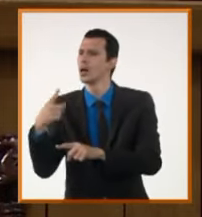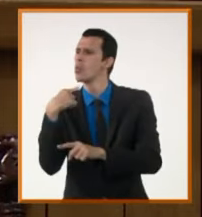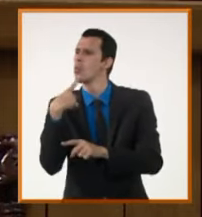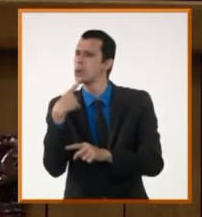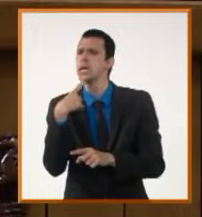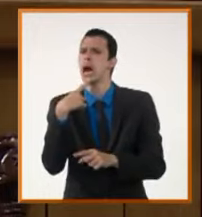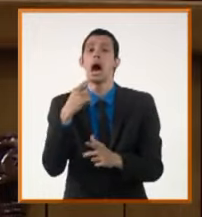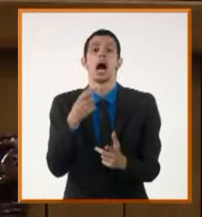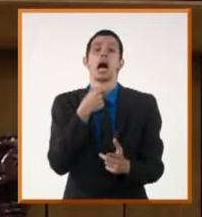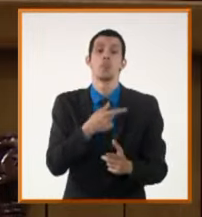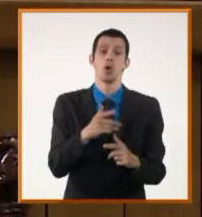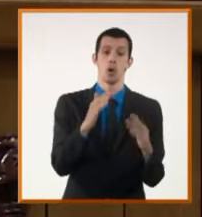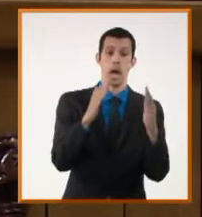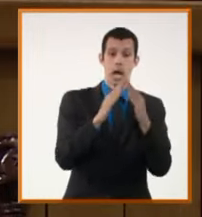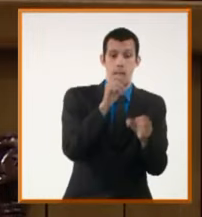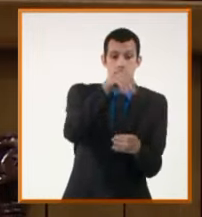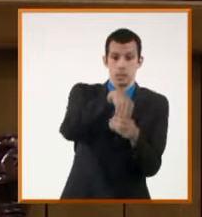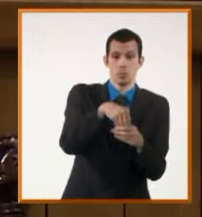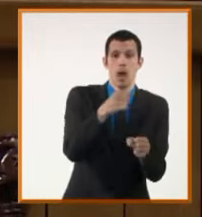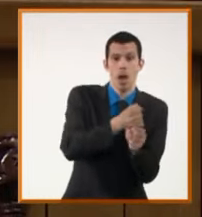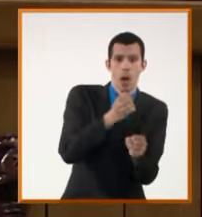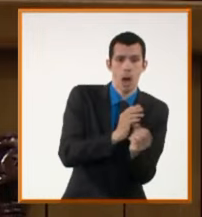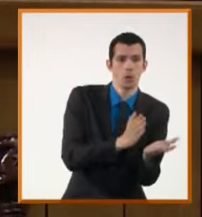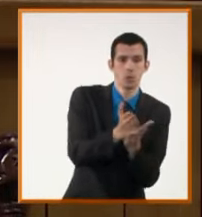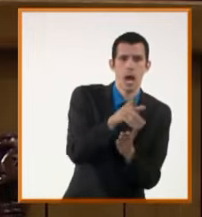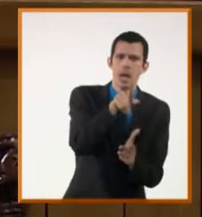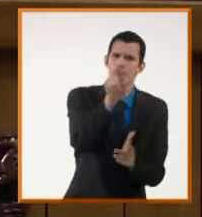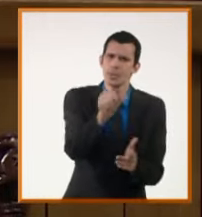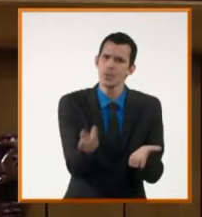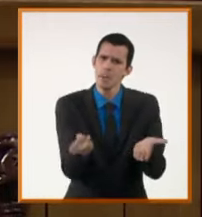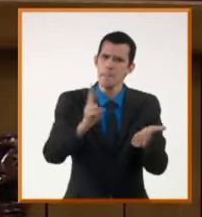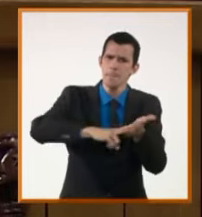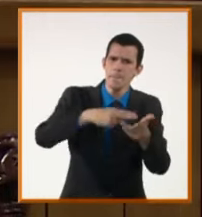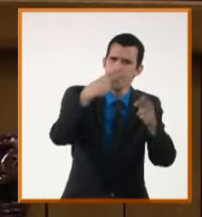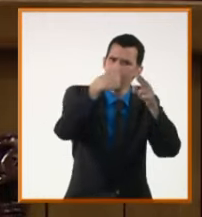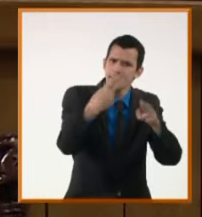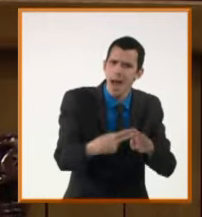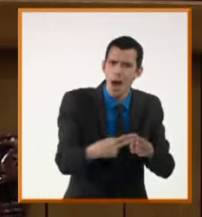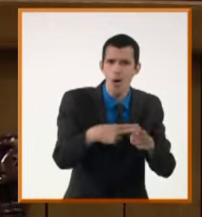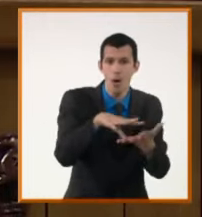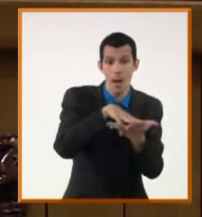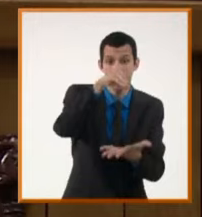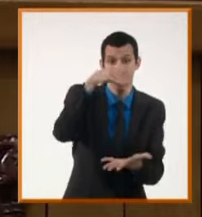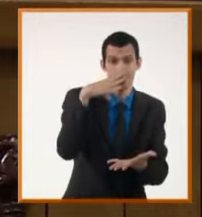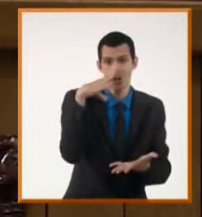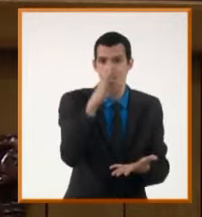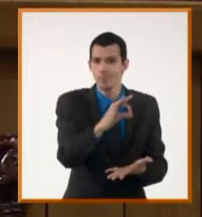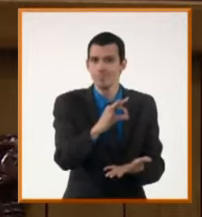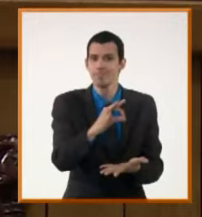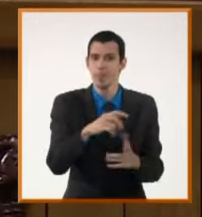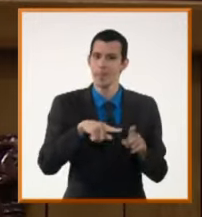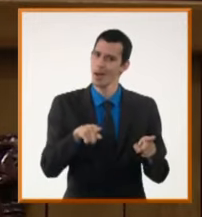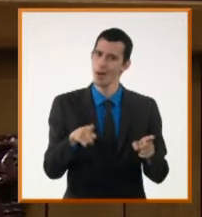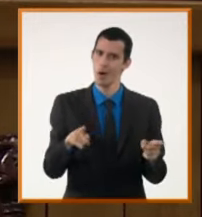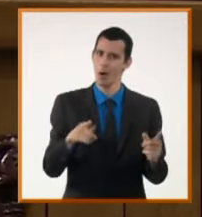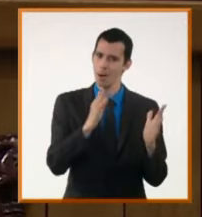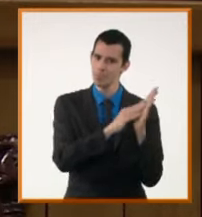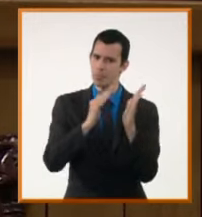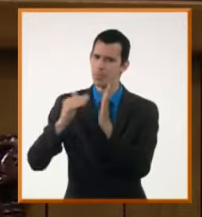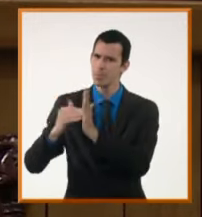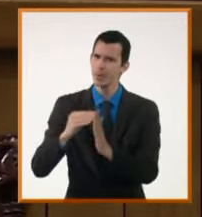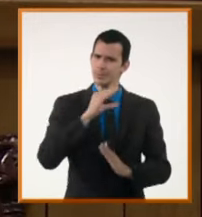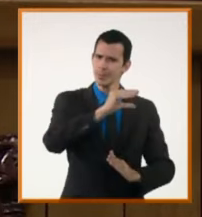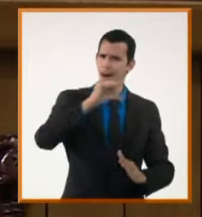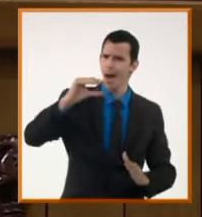esas personas no están en la plantilla, no son trabajadores de ningún sector, pero recibir un salario, jamás un salario